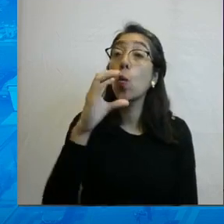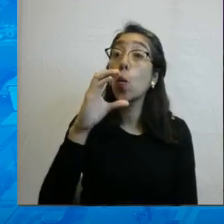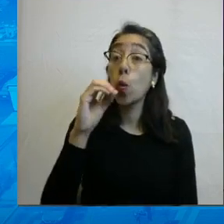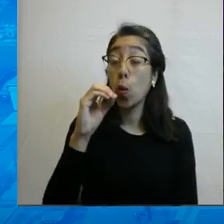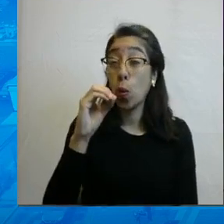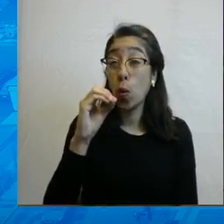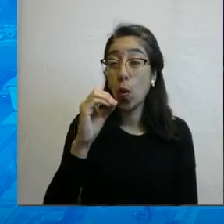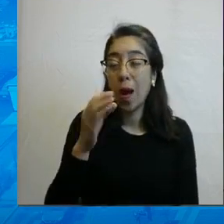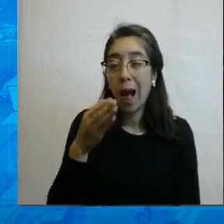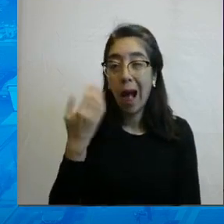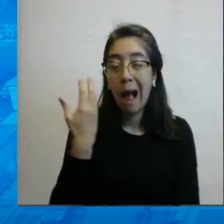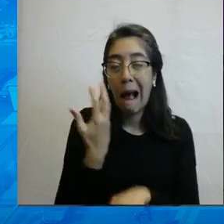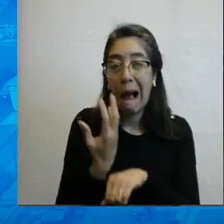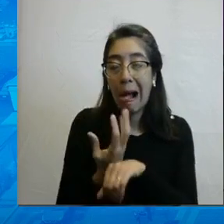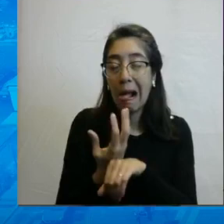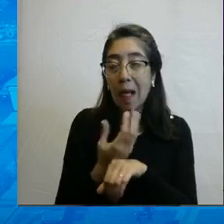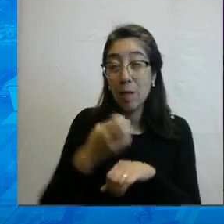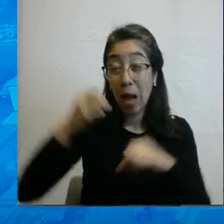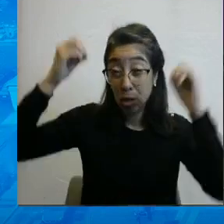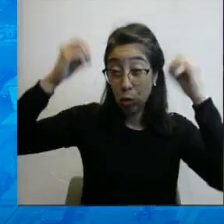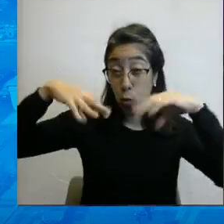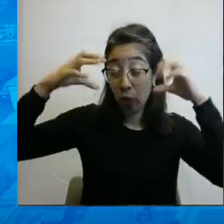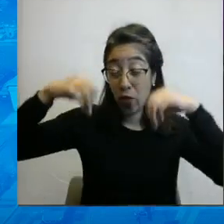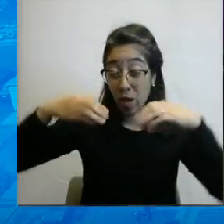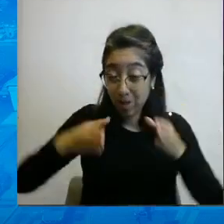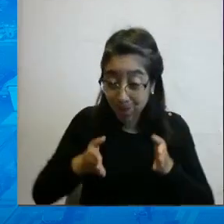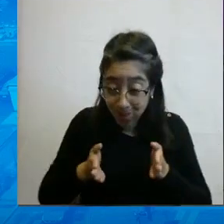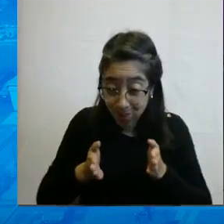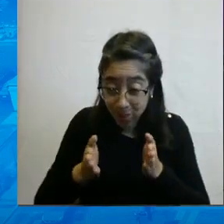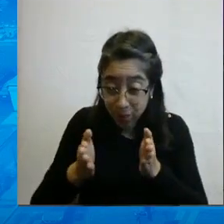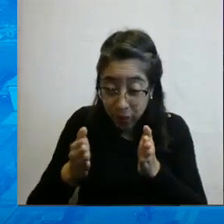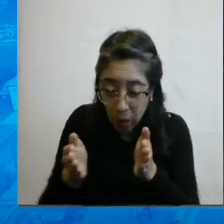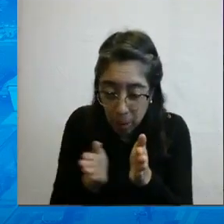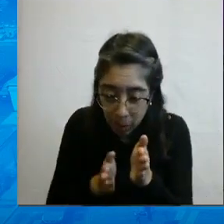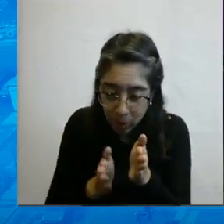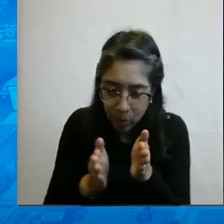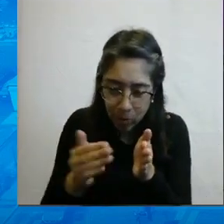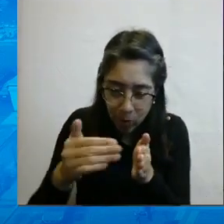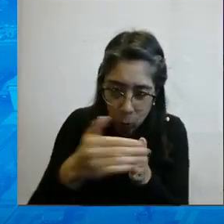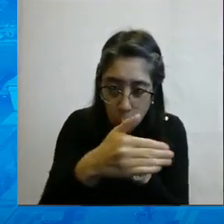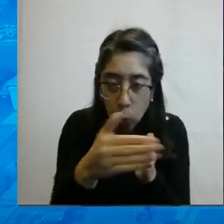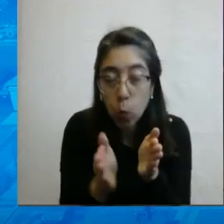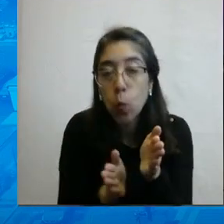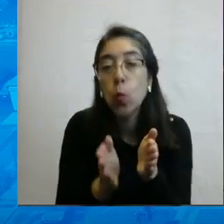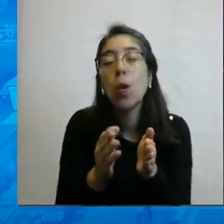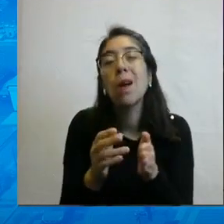luego de las últimas lluvias. Los vecinos no pueden transitar